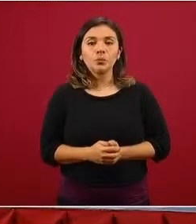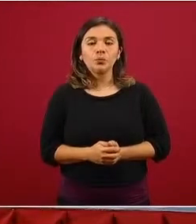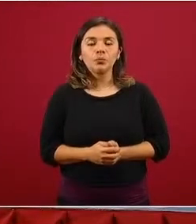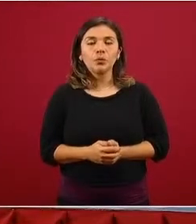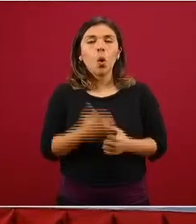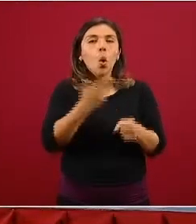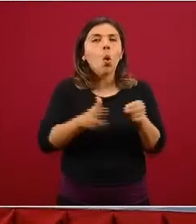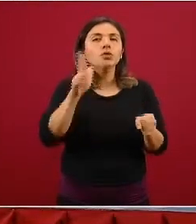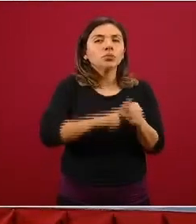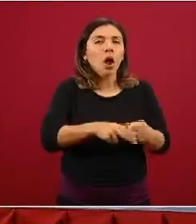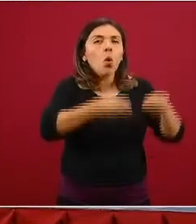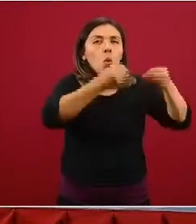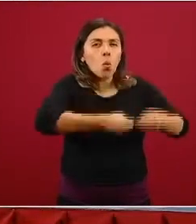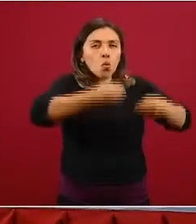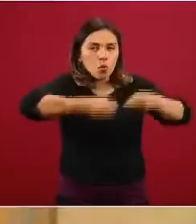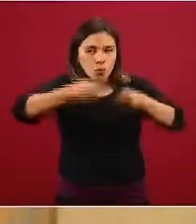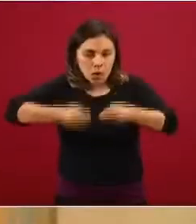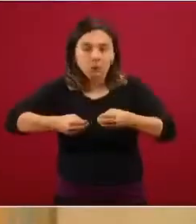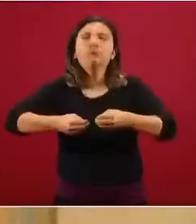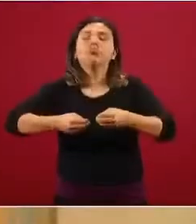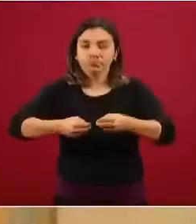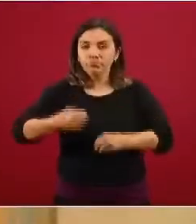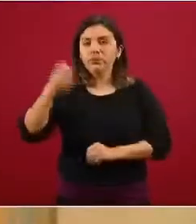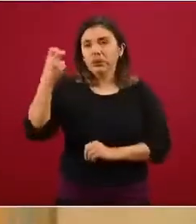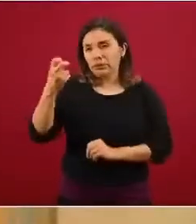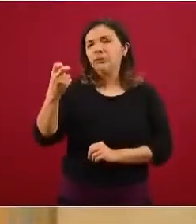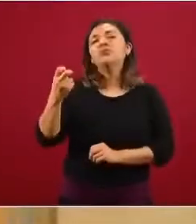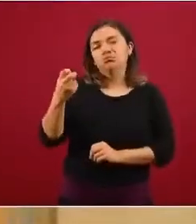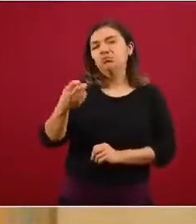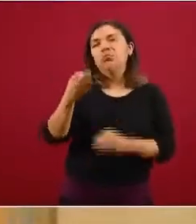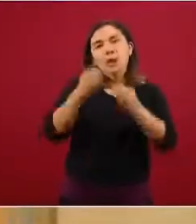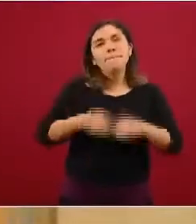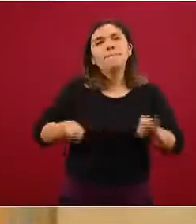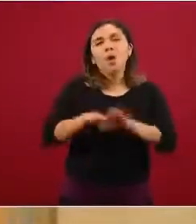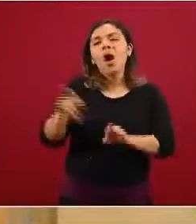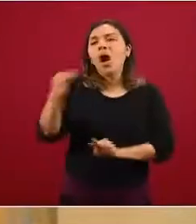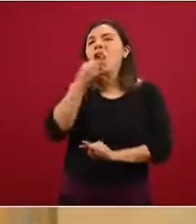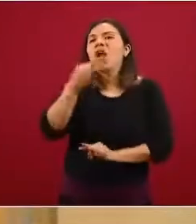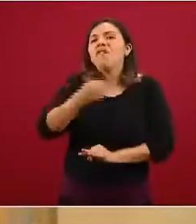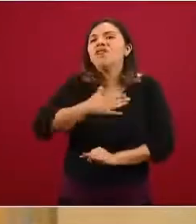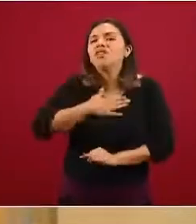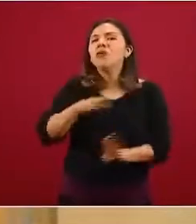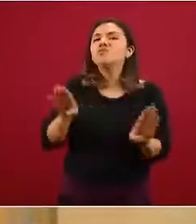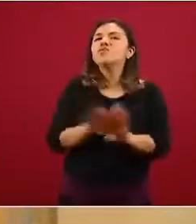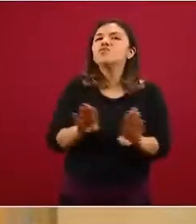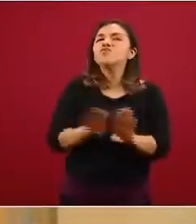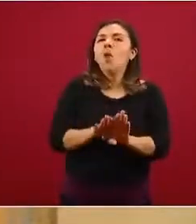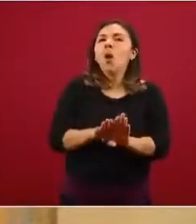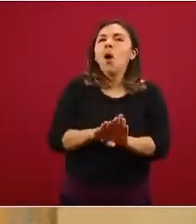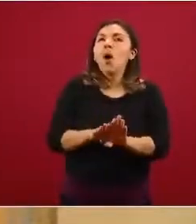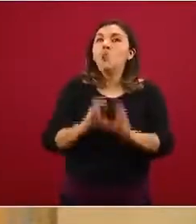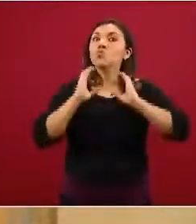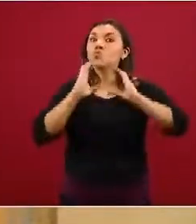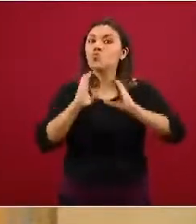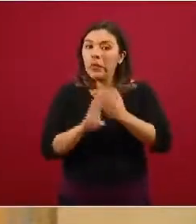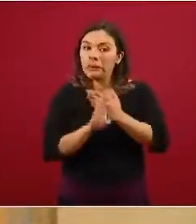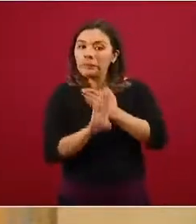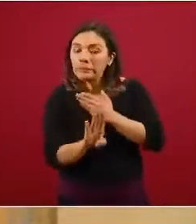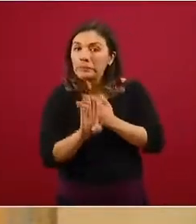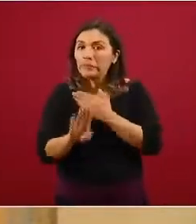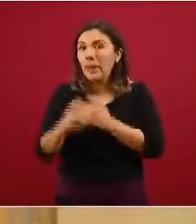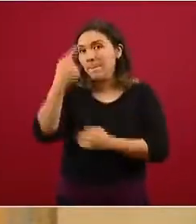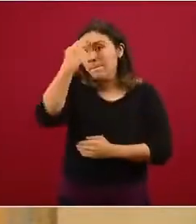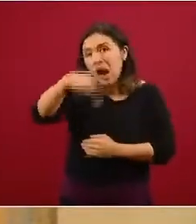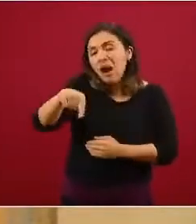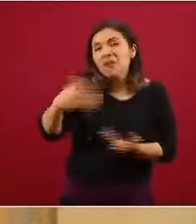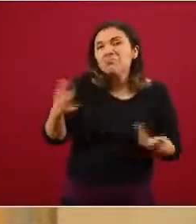Sobre la ocupación hospitalaria, es una medida que nos dice, que nos previene a